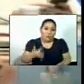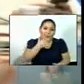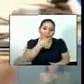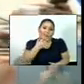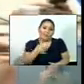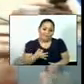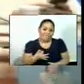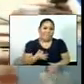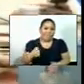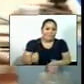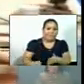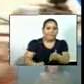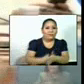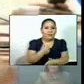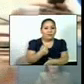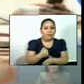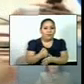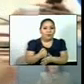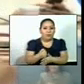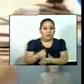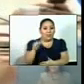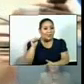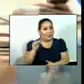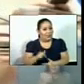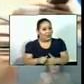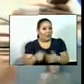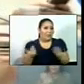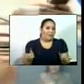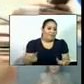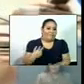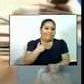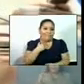lamentar que tengamos que llegar a este nivel.